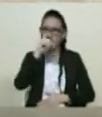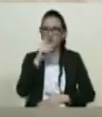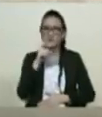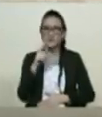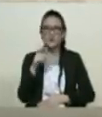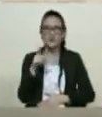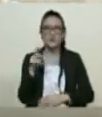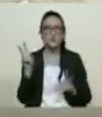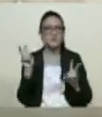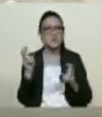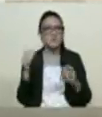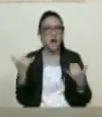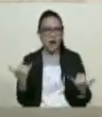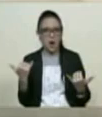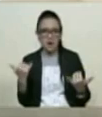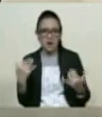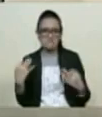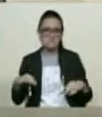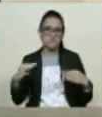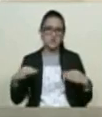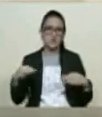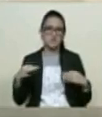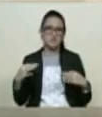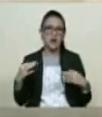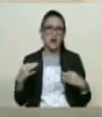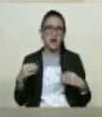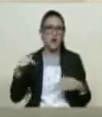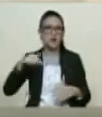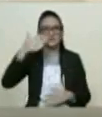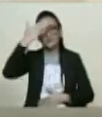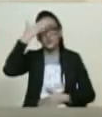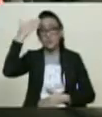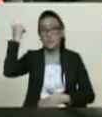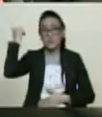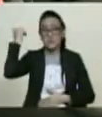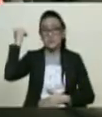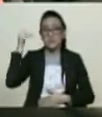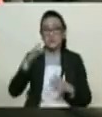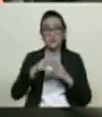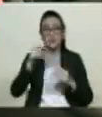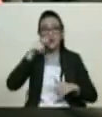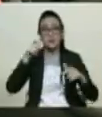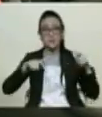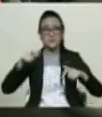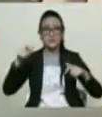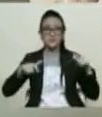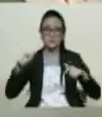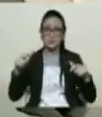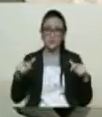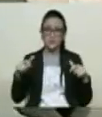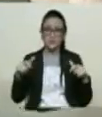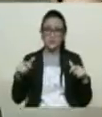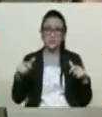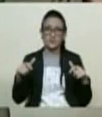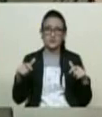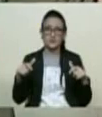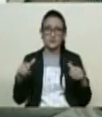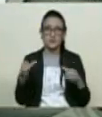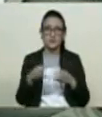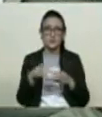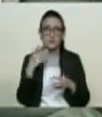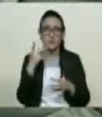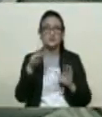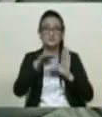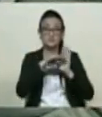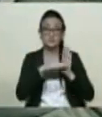un gran tema. Hoy día no es un gran tema. Hoy día se les olvida a los candidatos, se les olvida a los partidos, pero esa